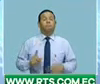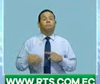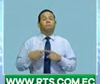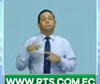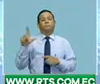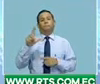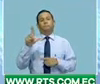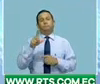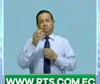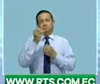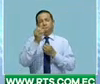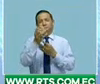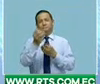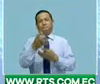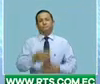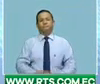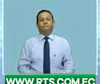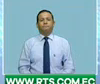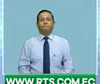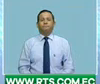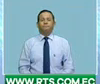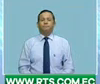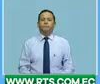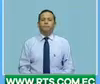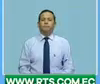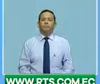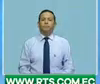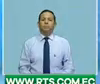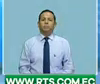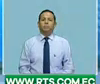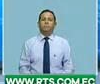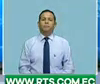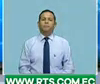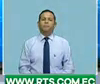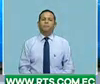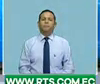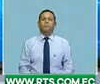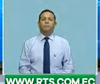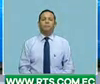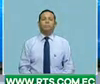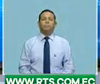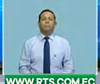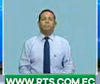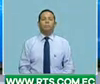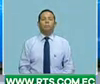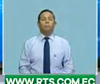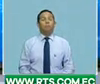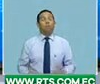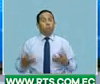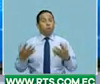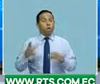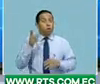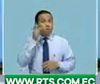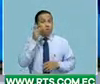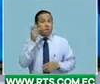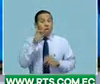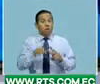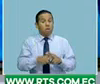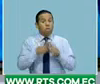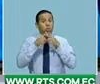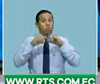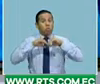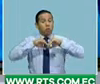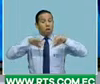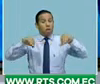informativo La Noticia. Una indagación previa de la Fiscalía busca